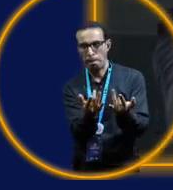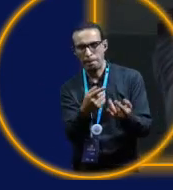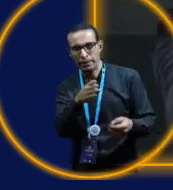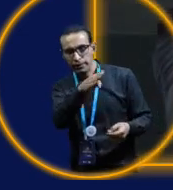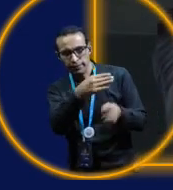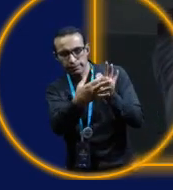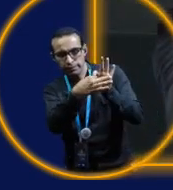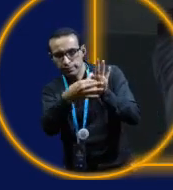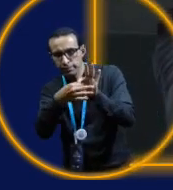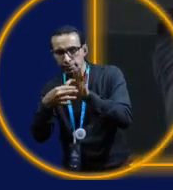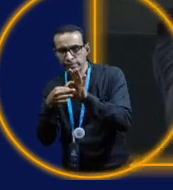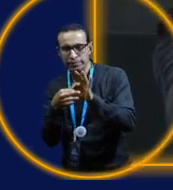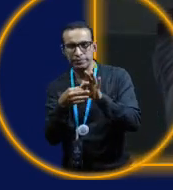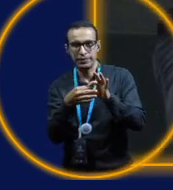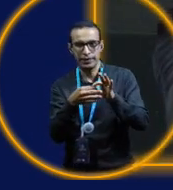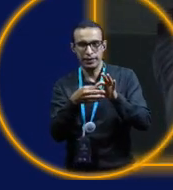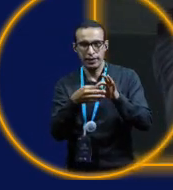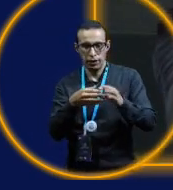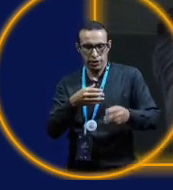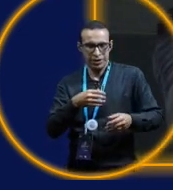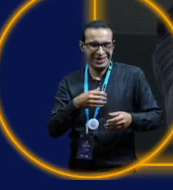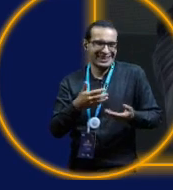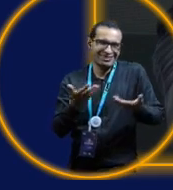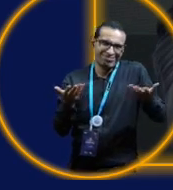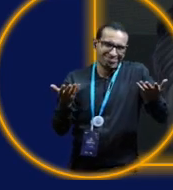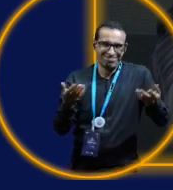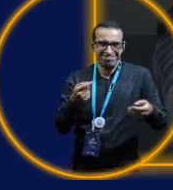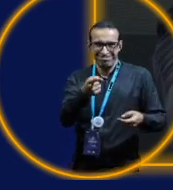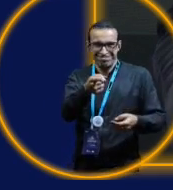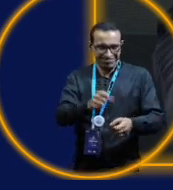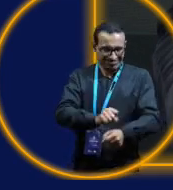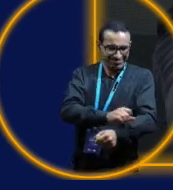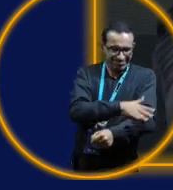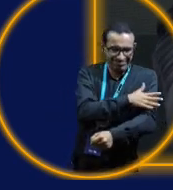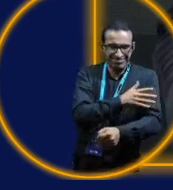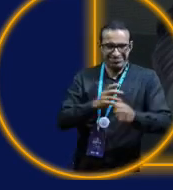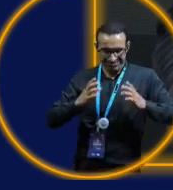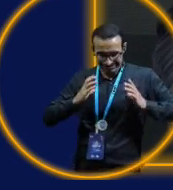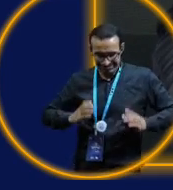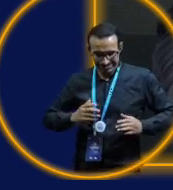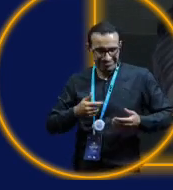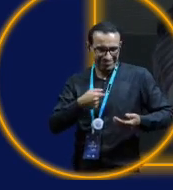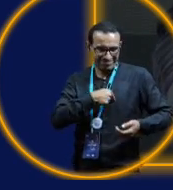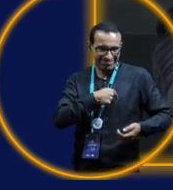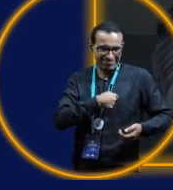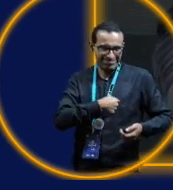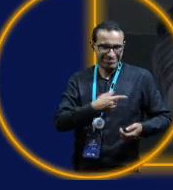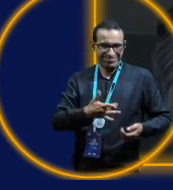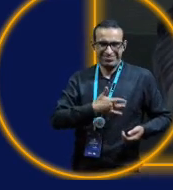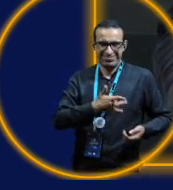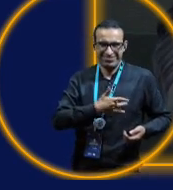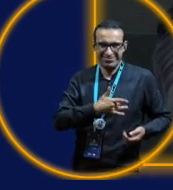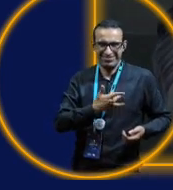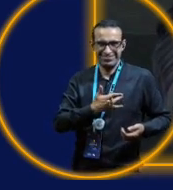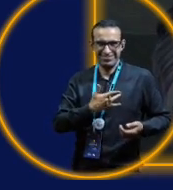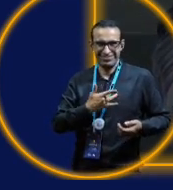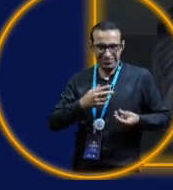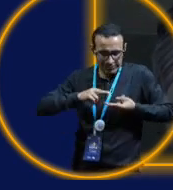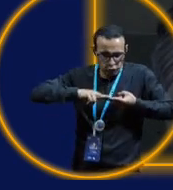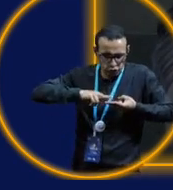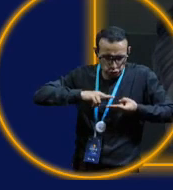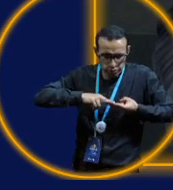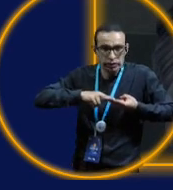hay un sentimiento en tu cuerpo pero creo que hay mucho en nuestros en nuestro cuerpo que podemos confiar para saber queé es lo mejor de nosotros